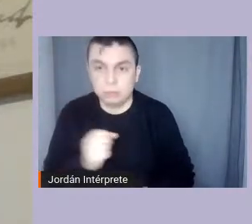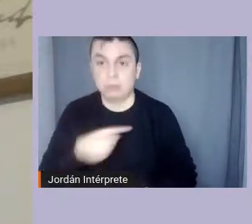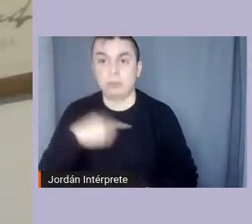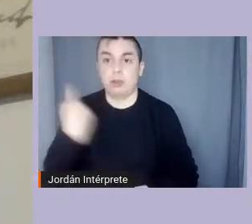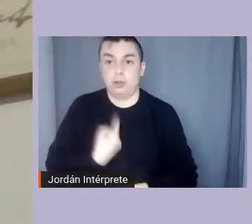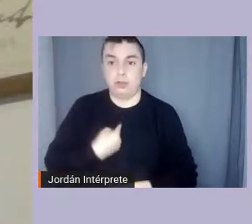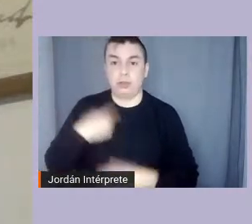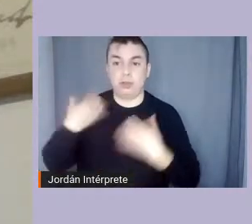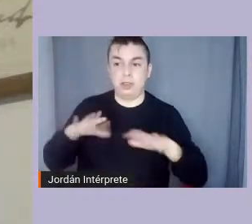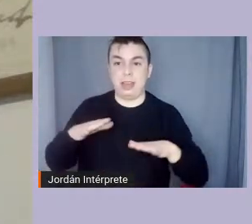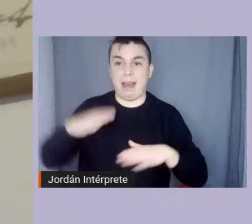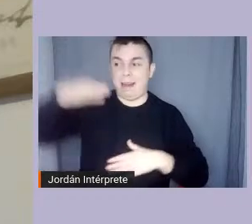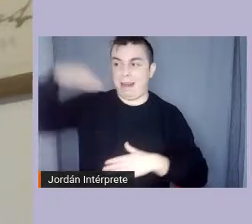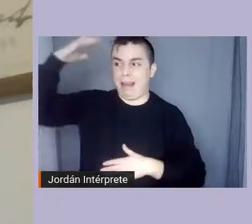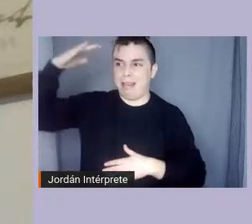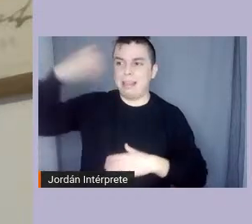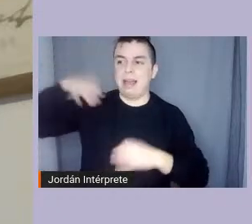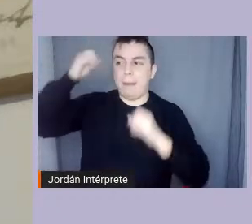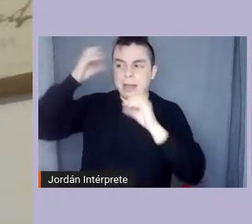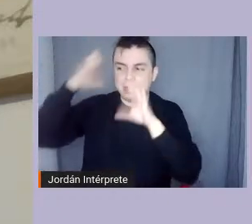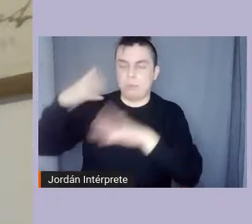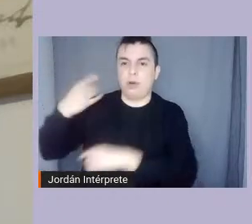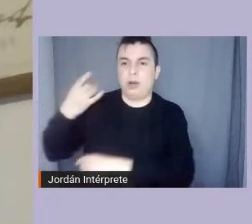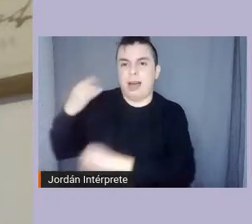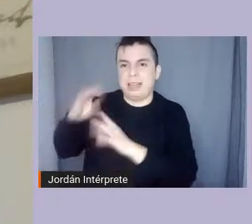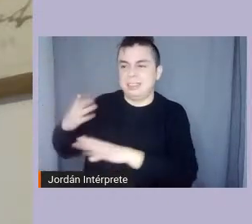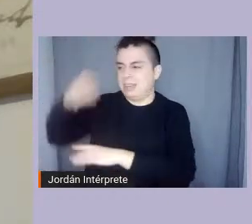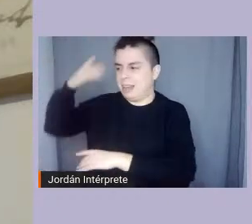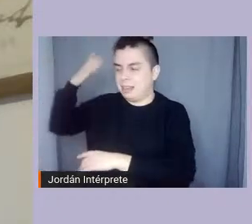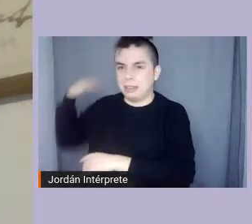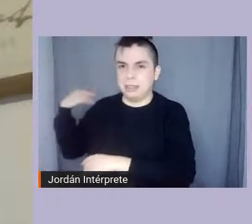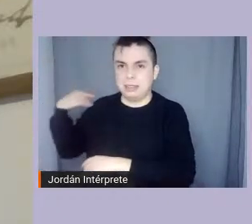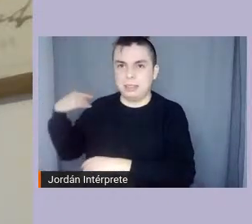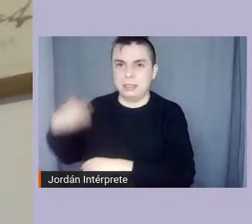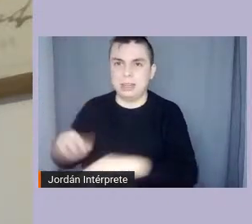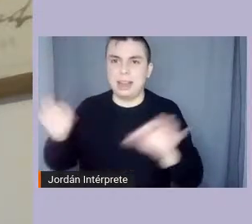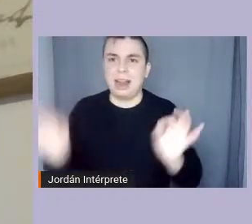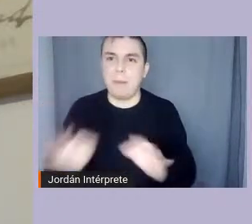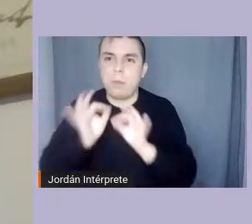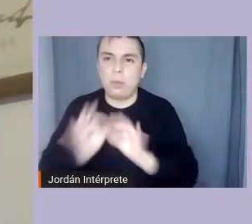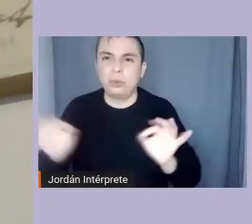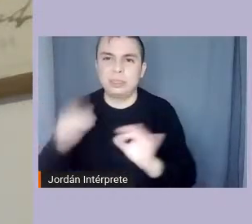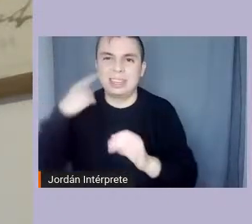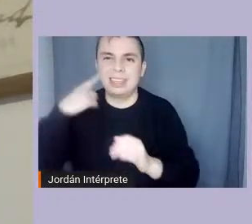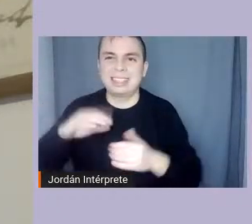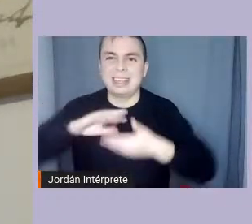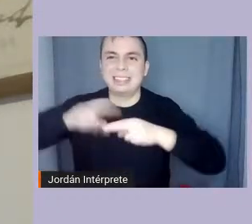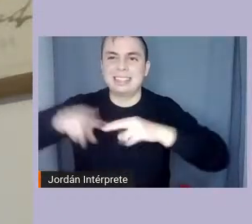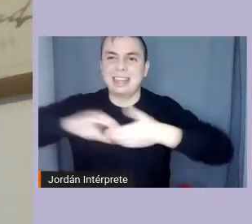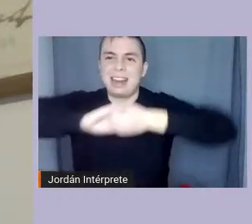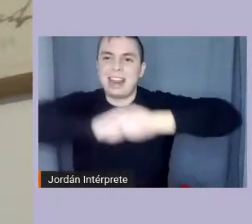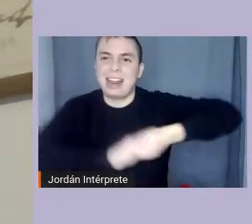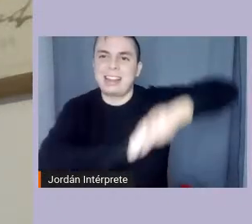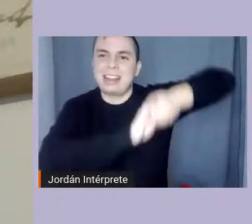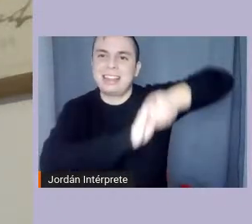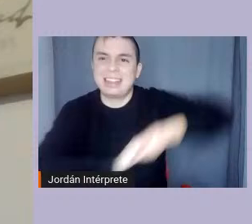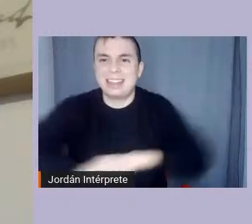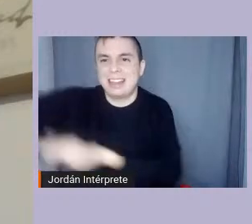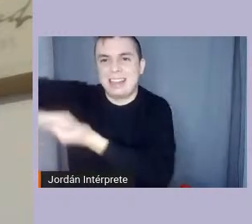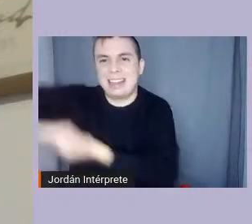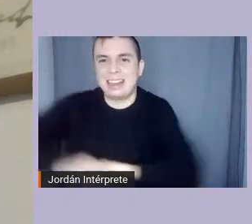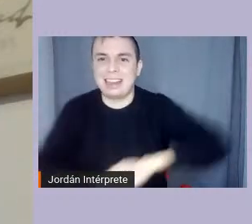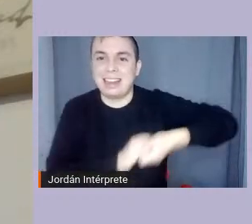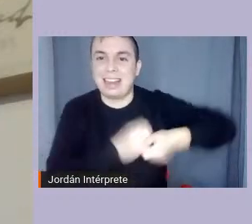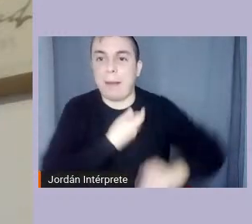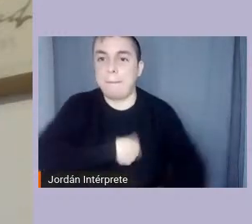grandes. La música que cantaban los niños y niñas eran rondas y canciones de la tradición, especialmente